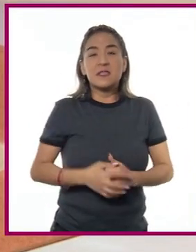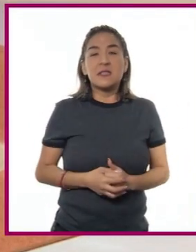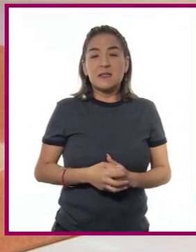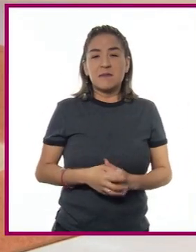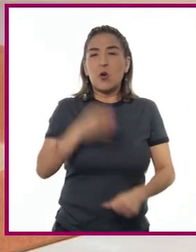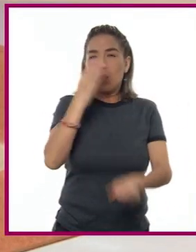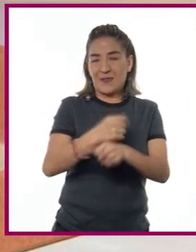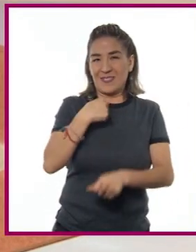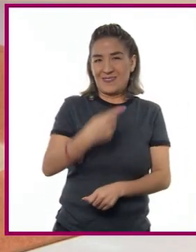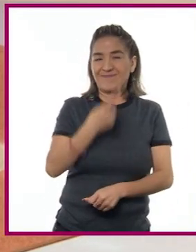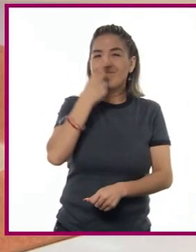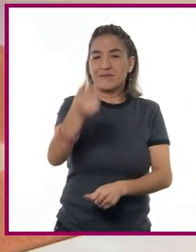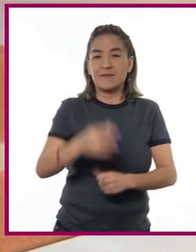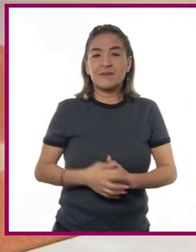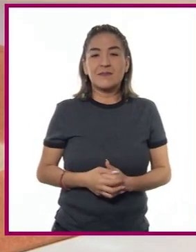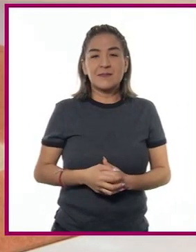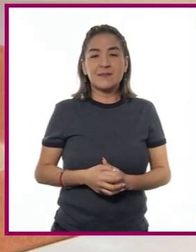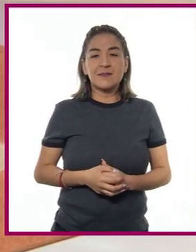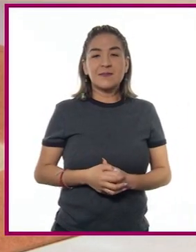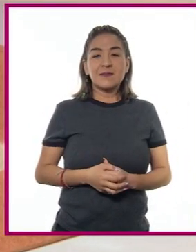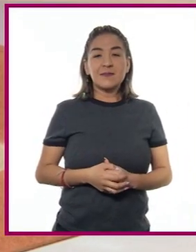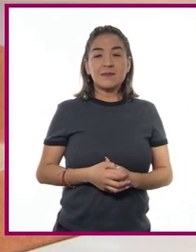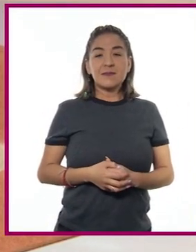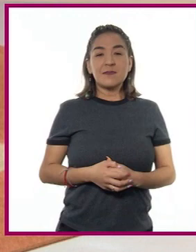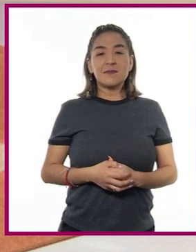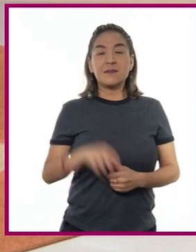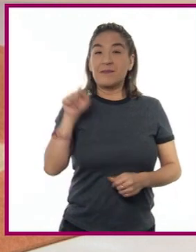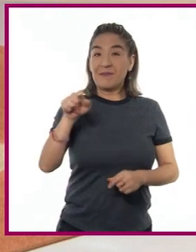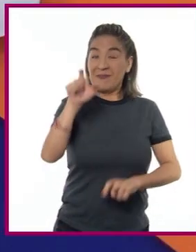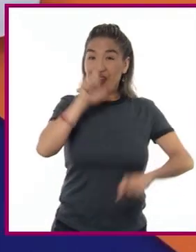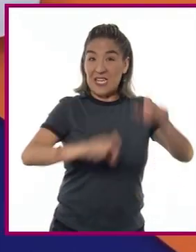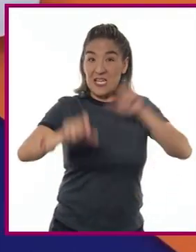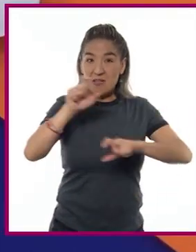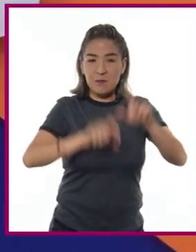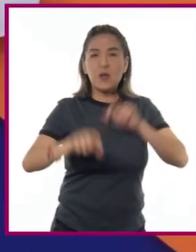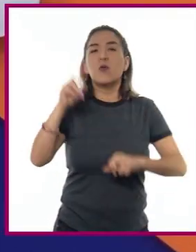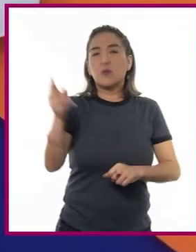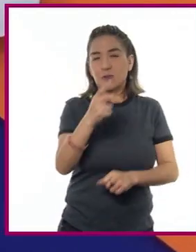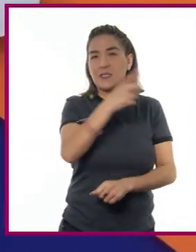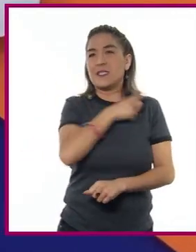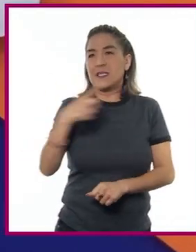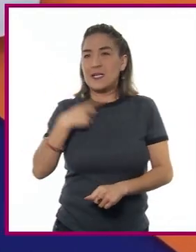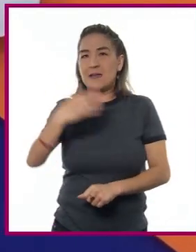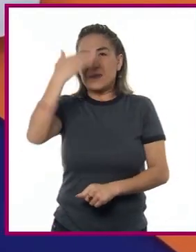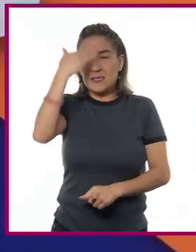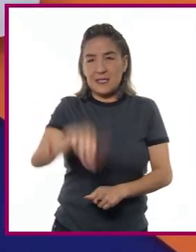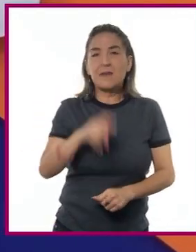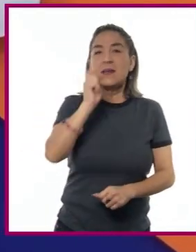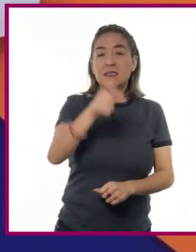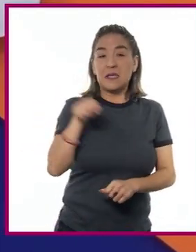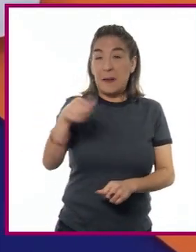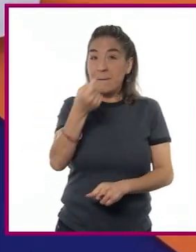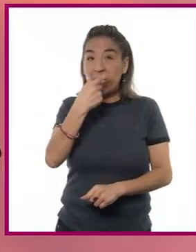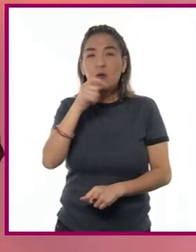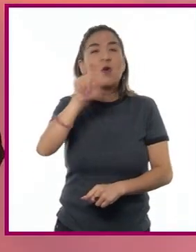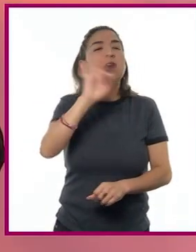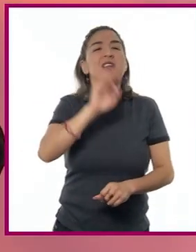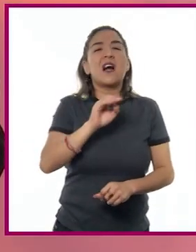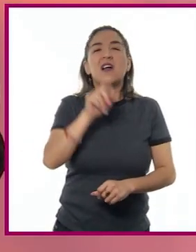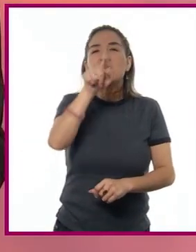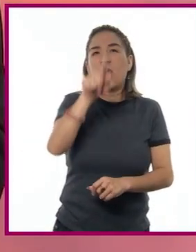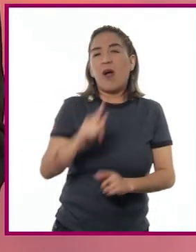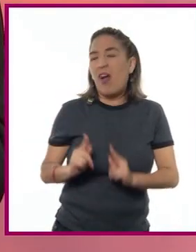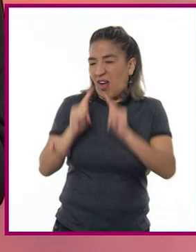te decía, o sea, como en todo, sobre todo en química, ustedes deben saber, cualquier medicamento, si uno abusa de